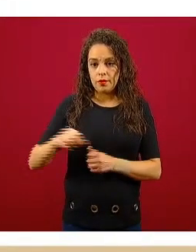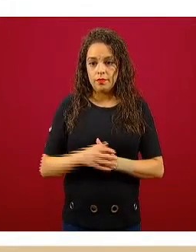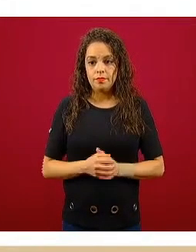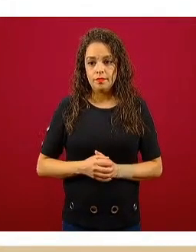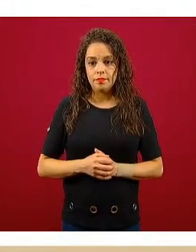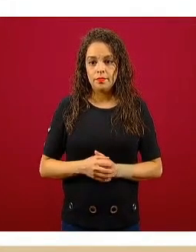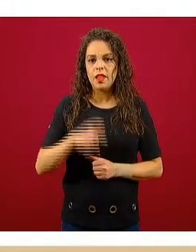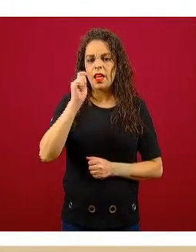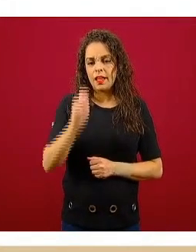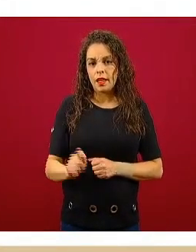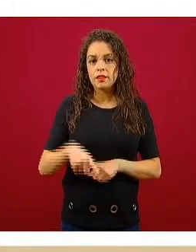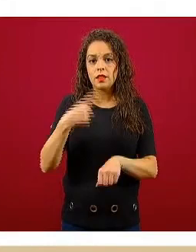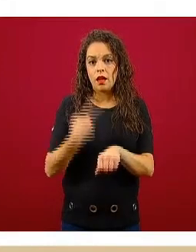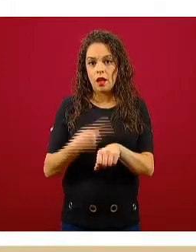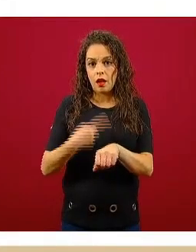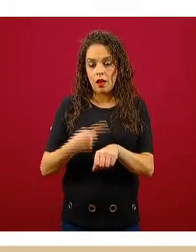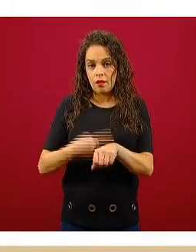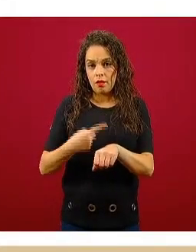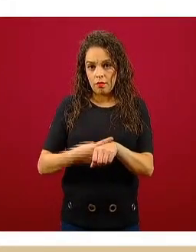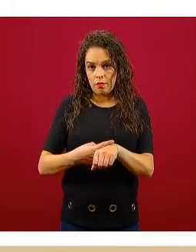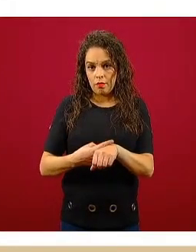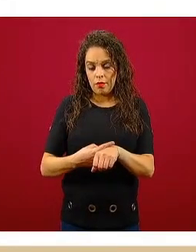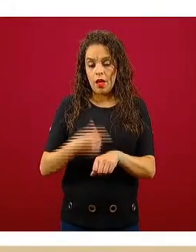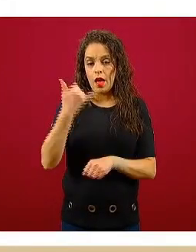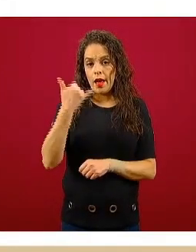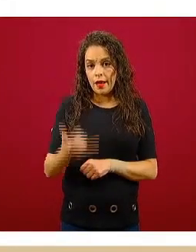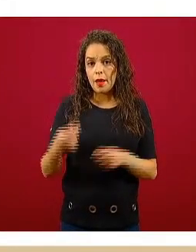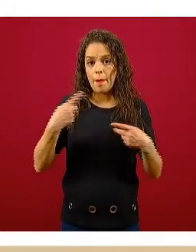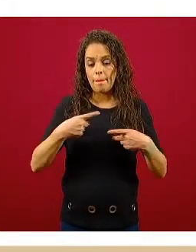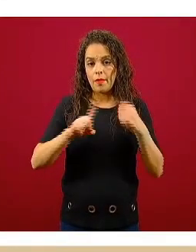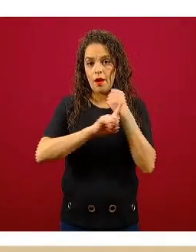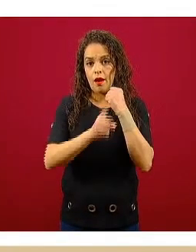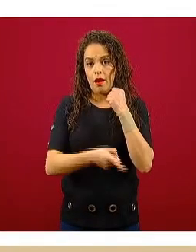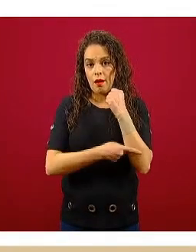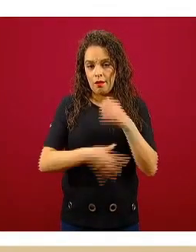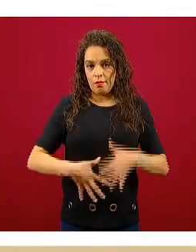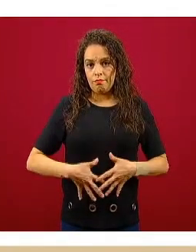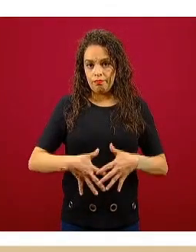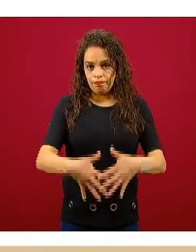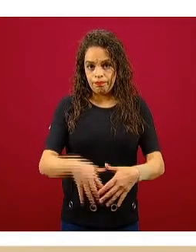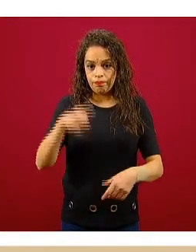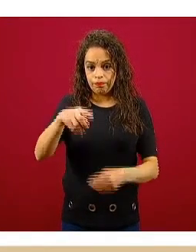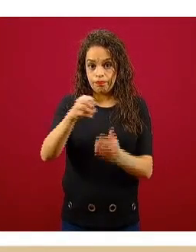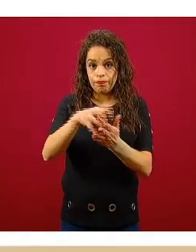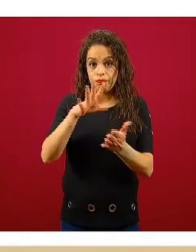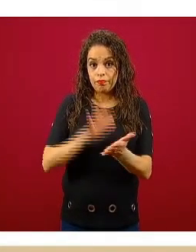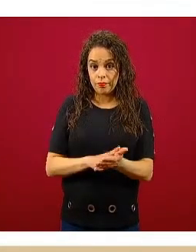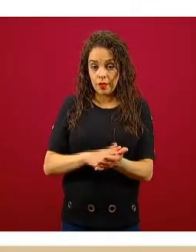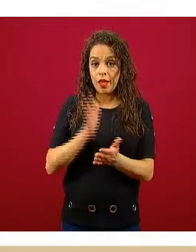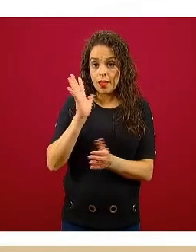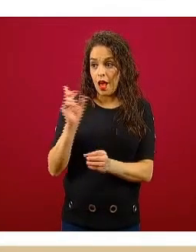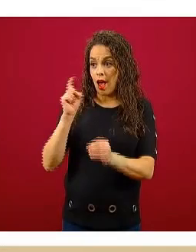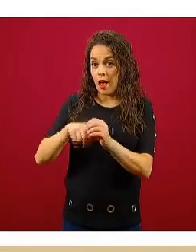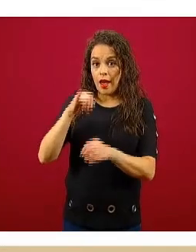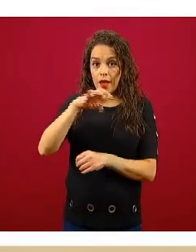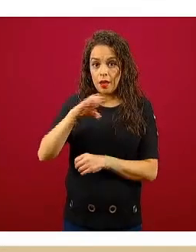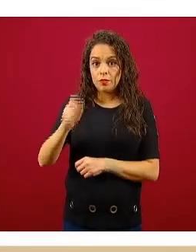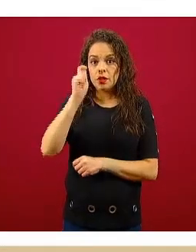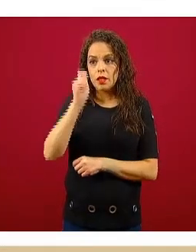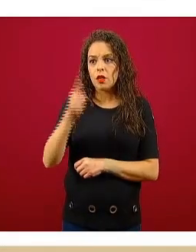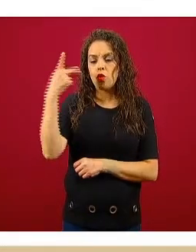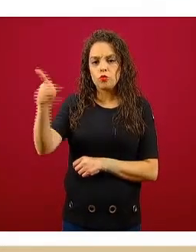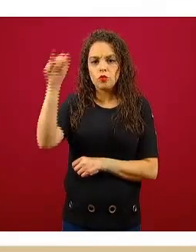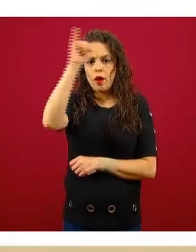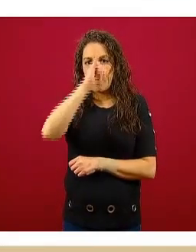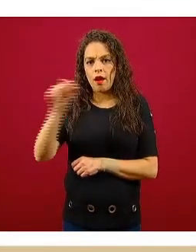seguro de enfermedades y maternidad. Una trabajadora del hogar que está registrada por sus empleadores, hoy tiene el